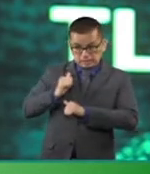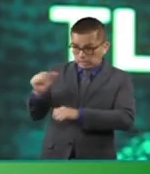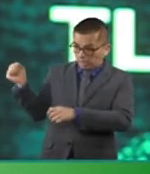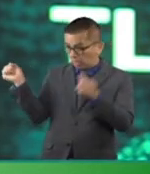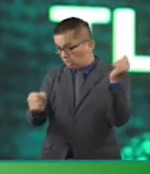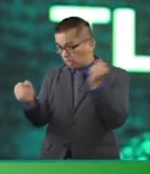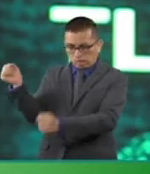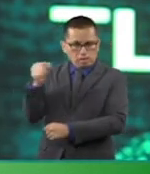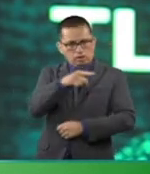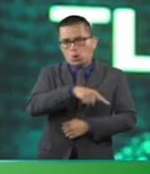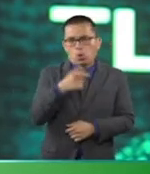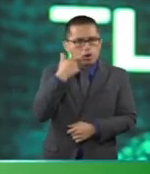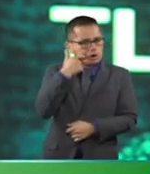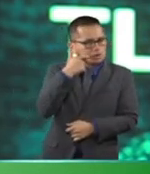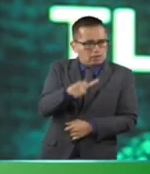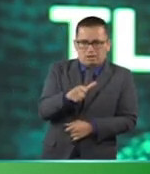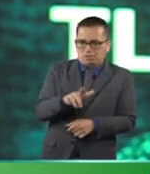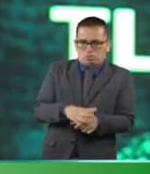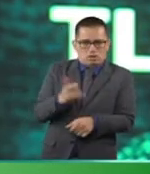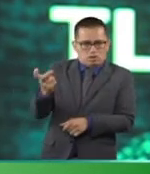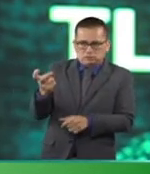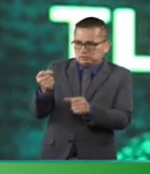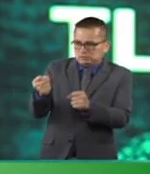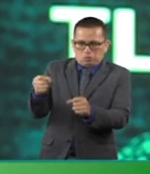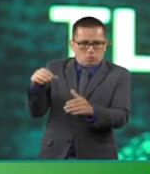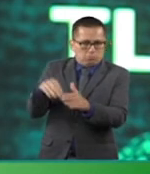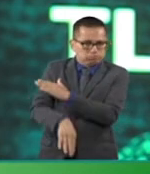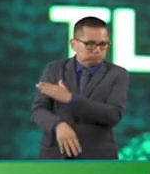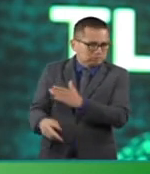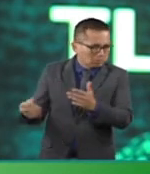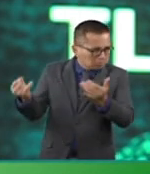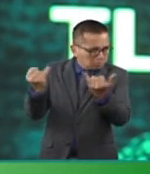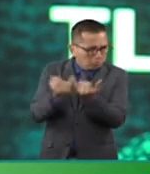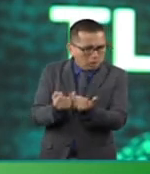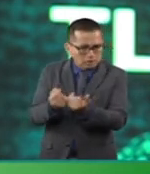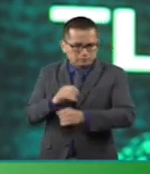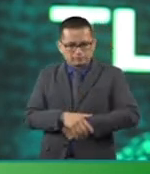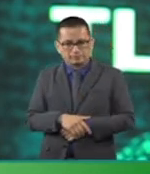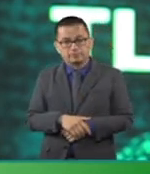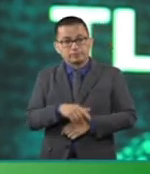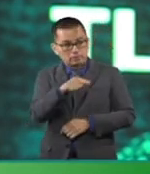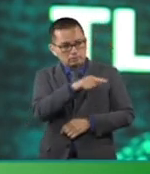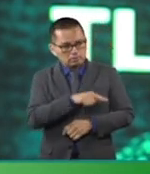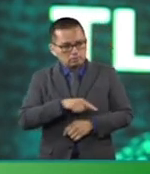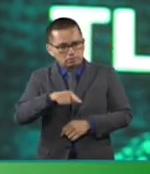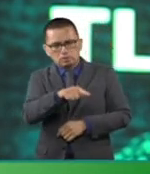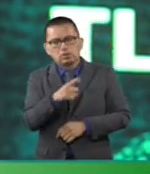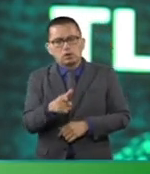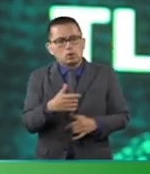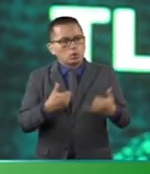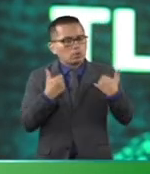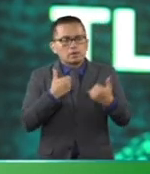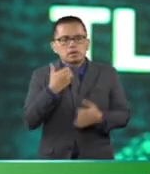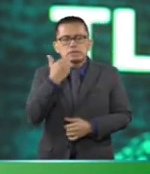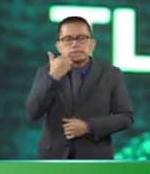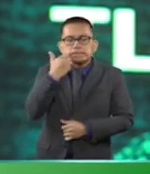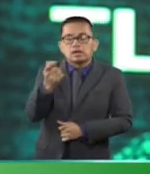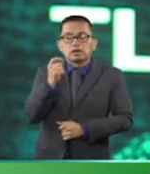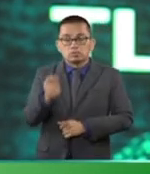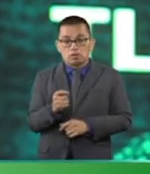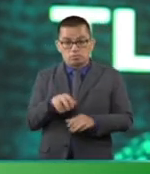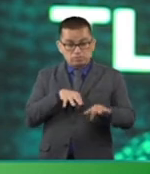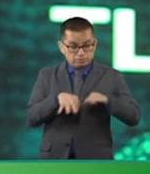fracasar por eso sabemos también que esa generación reclama reducir la jornada laboral a 40